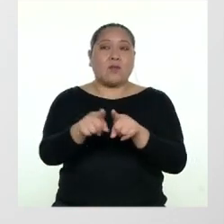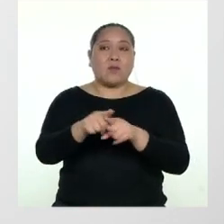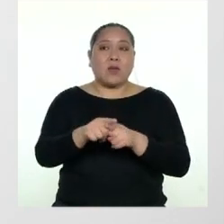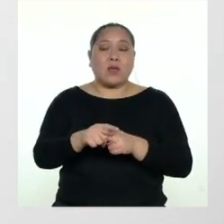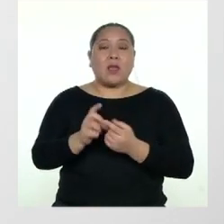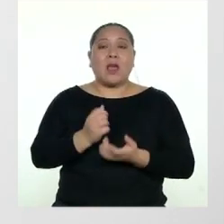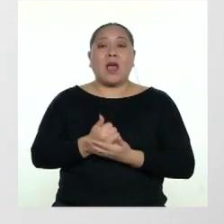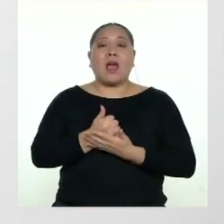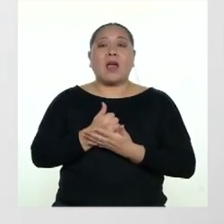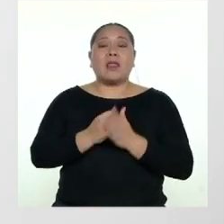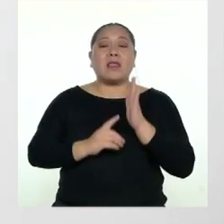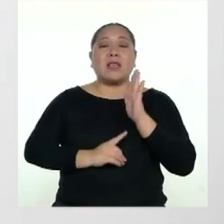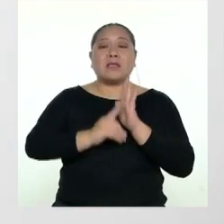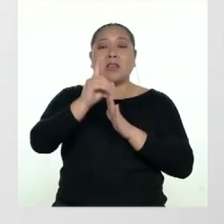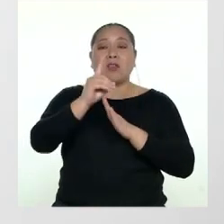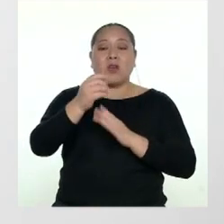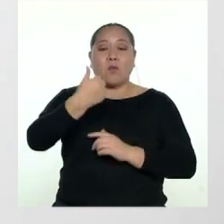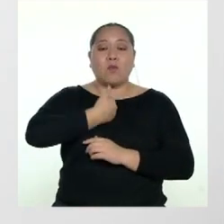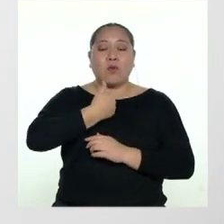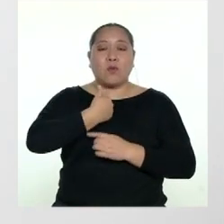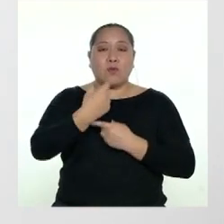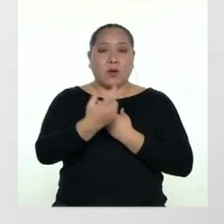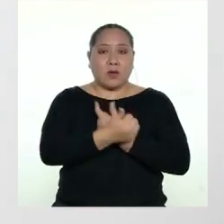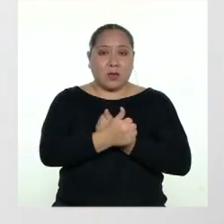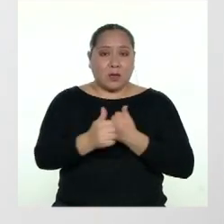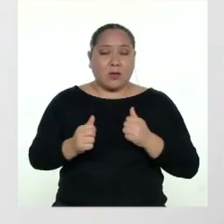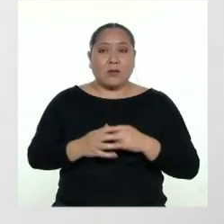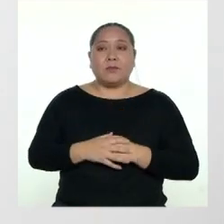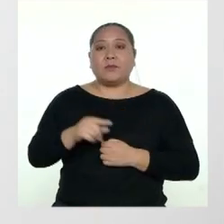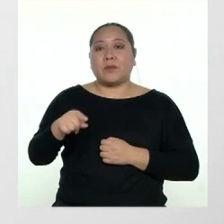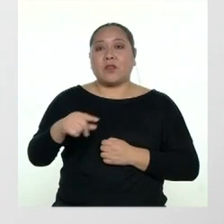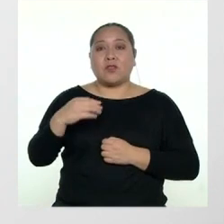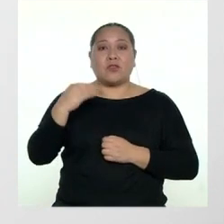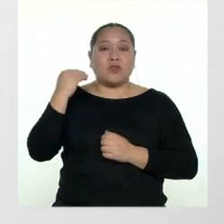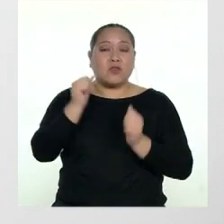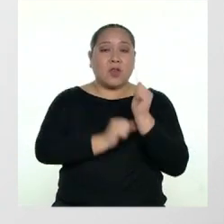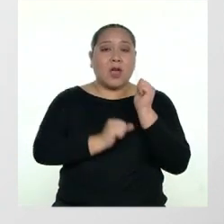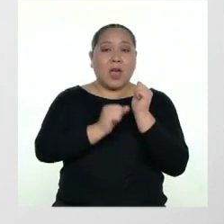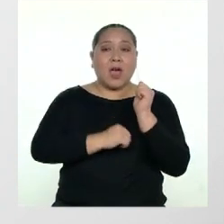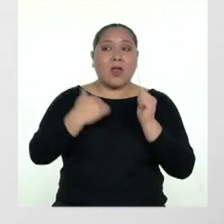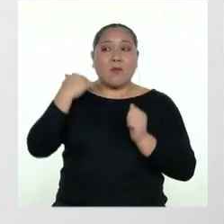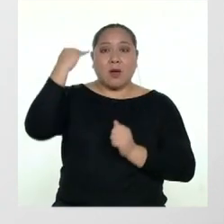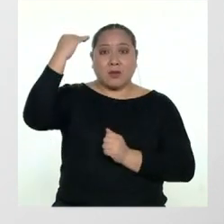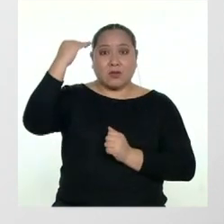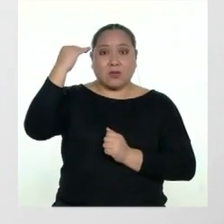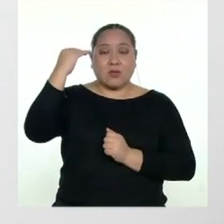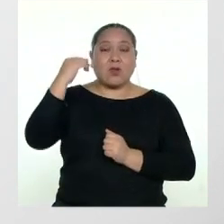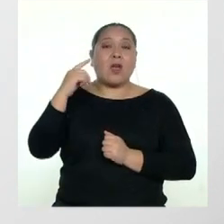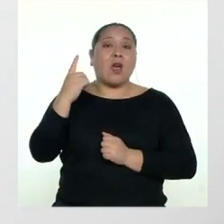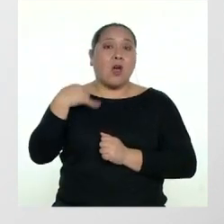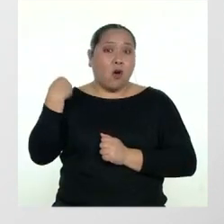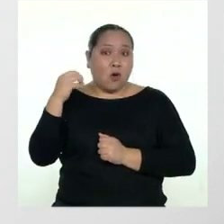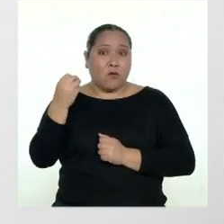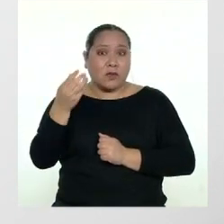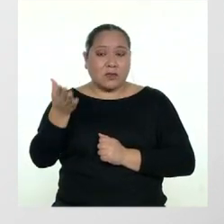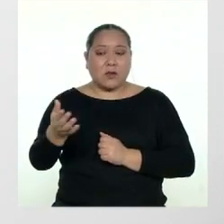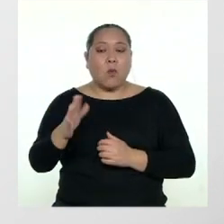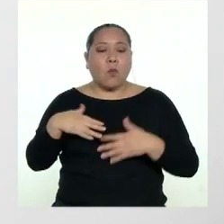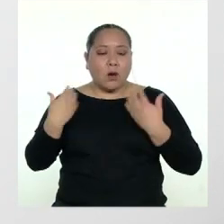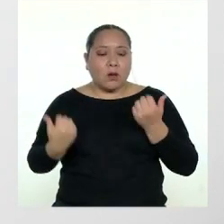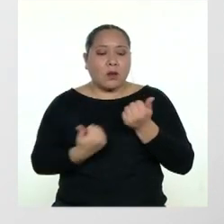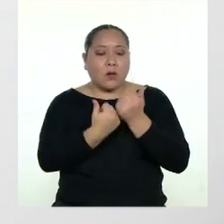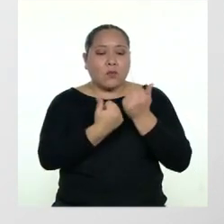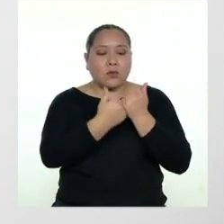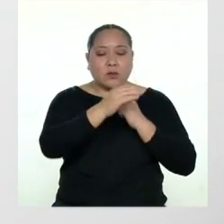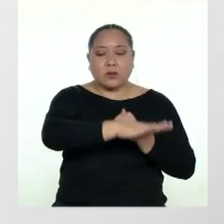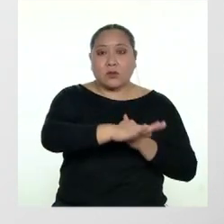autonomía. Incluso los hermanos mayores, es decir, las y los adolescentes, pueden estar a cargo de apoyar en estas tareas